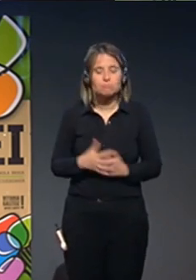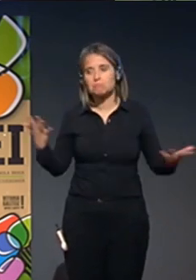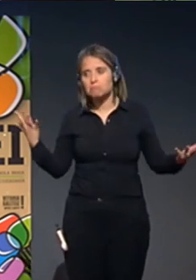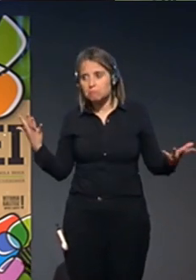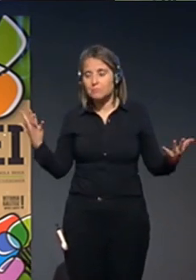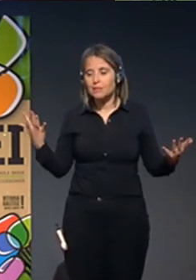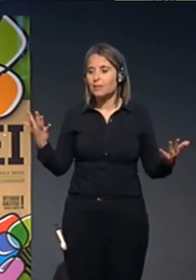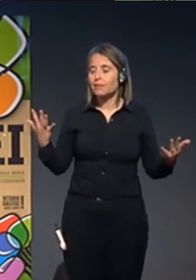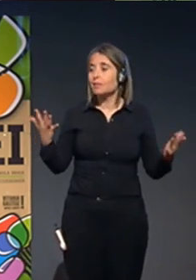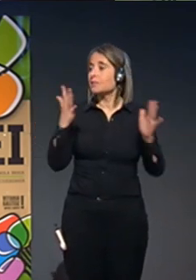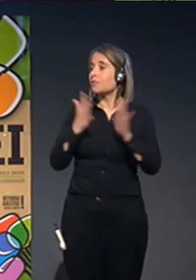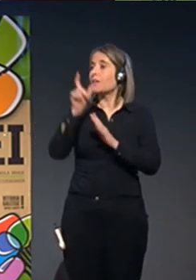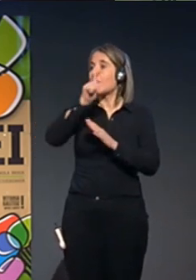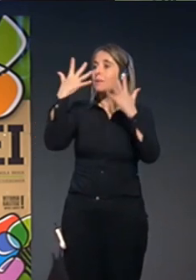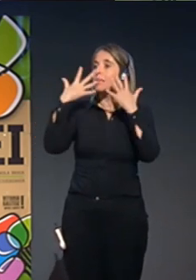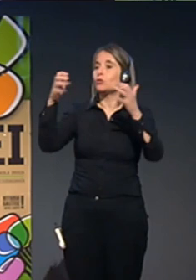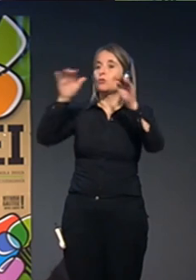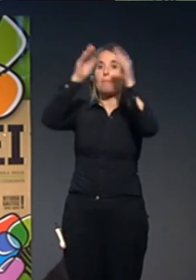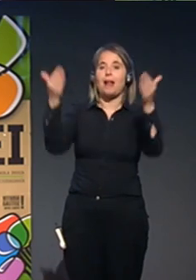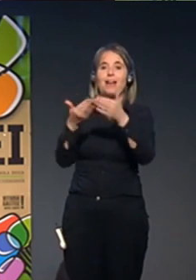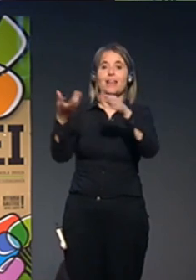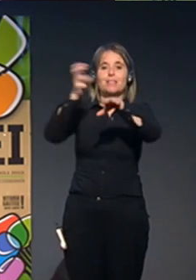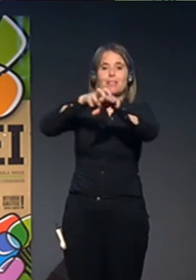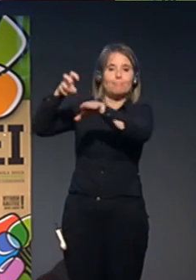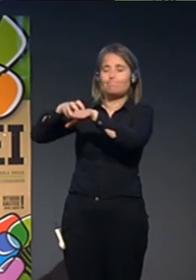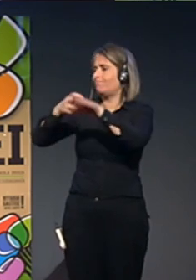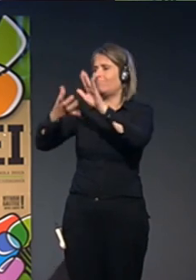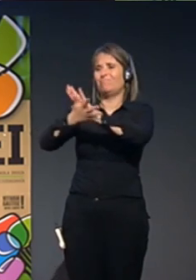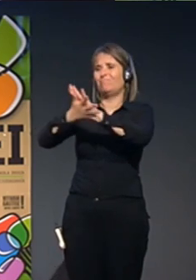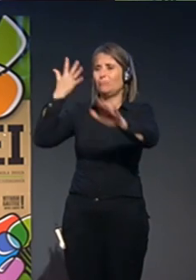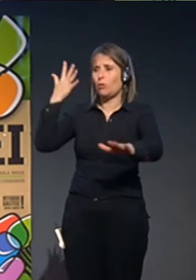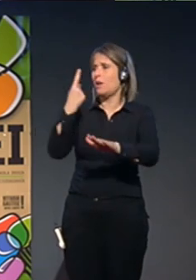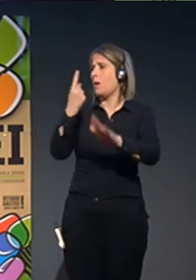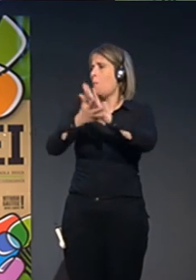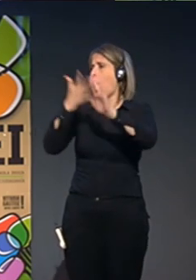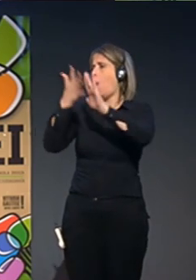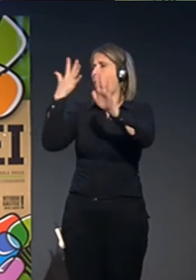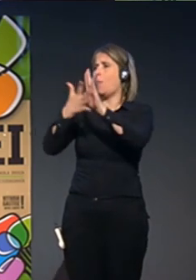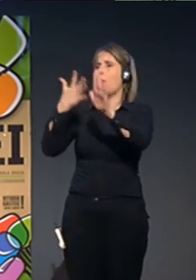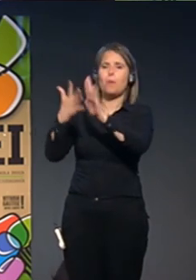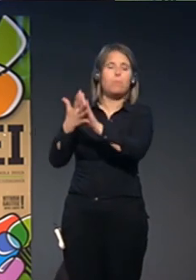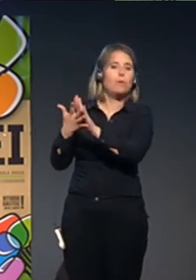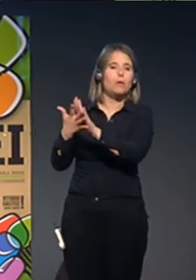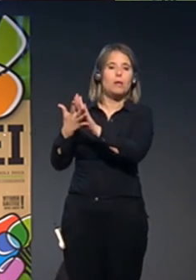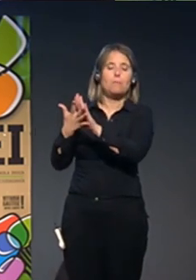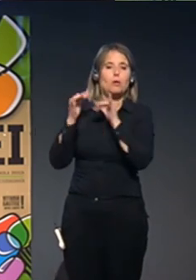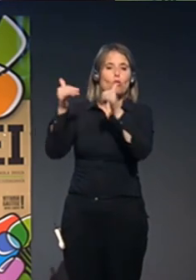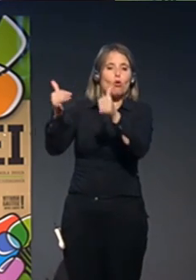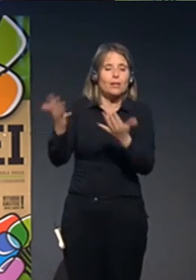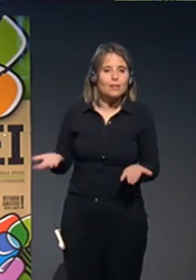aquí estamos pasajeros del planeta tierra a toda leche cada vez más deprisa Pero a dónde